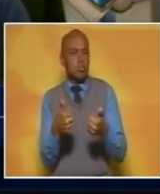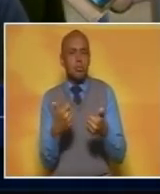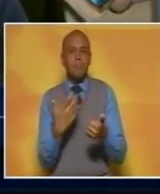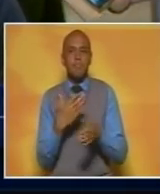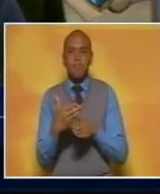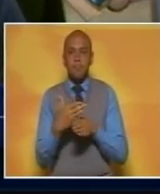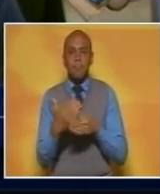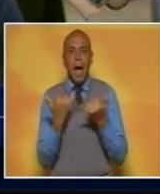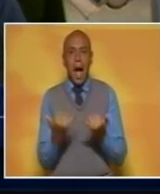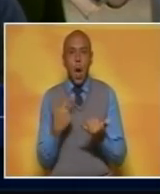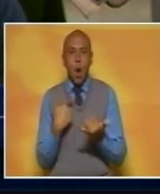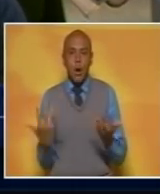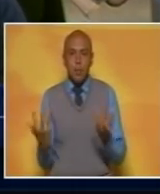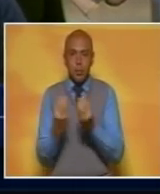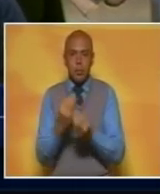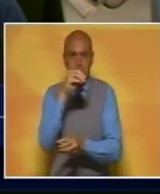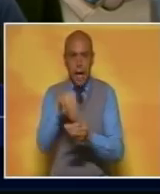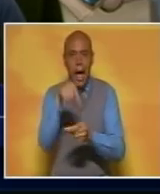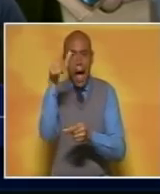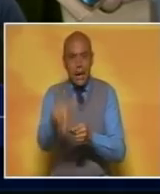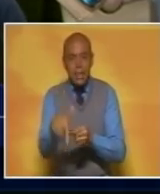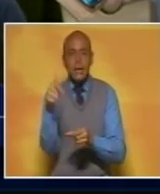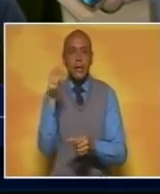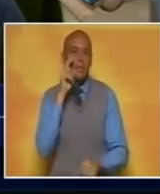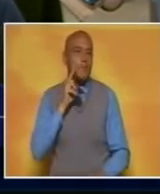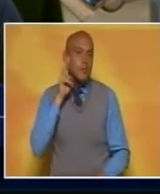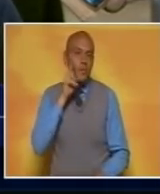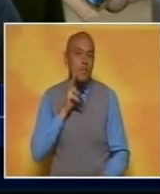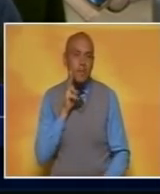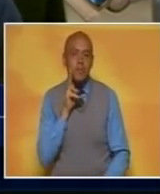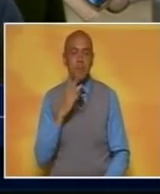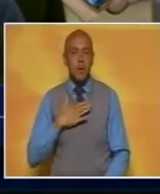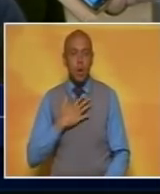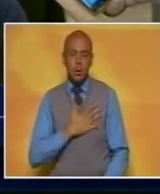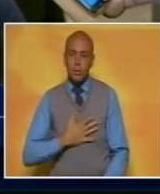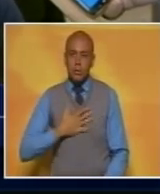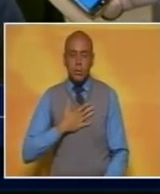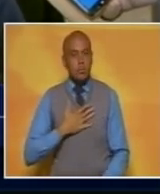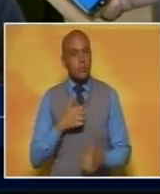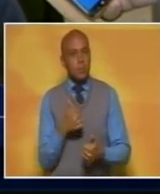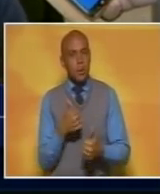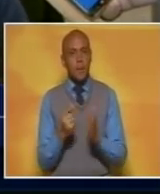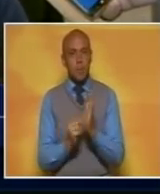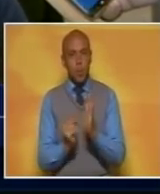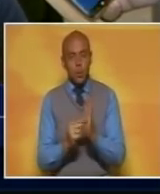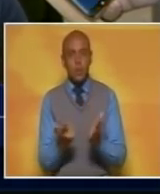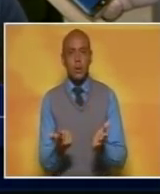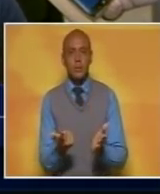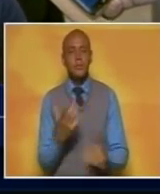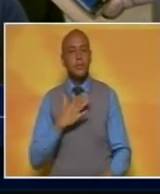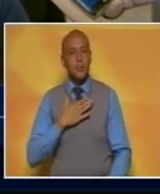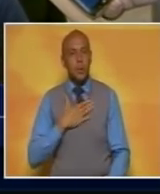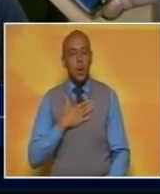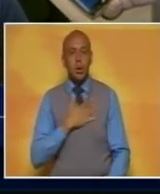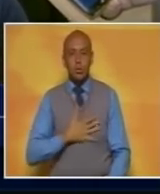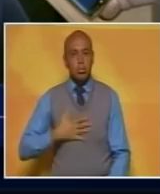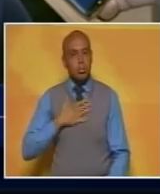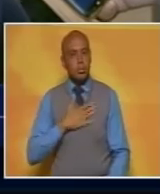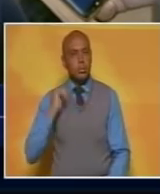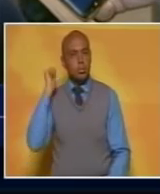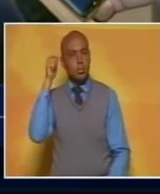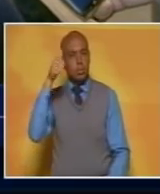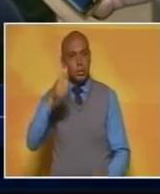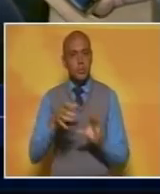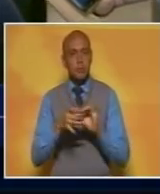Bueno, ahora me toca venir con la mayor, pero ahora estoy disfrutando al máximo, ya vengo disfrutando mucho con lo que es con la selección.